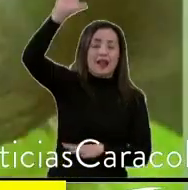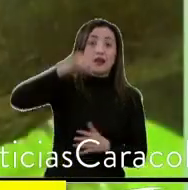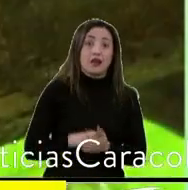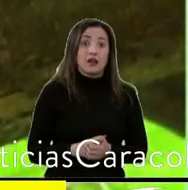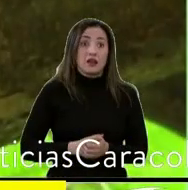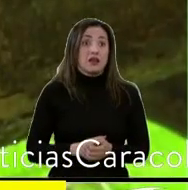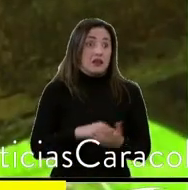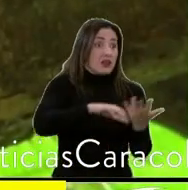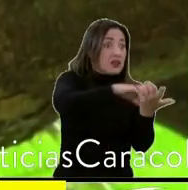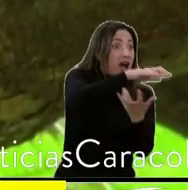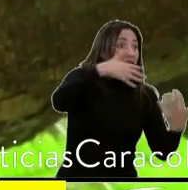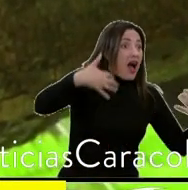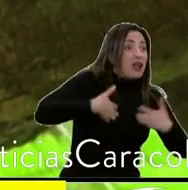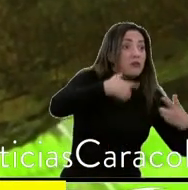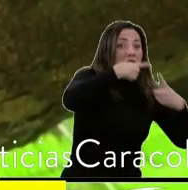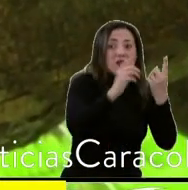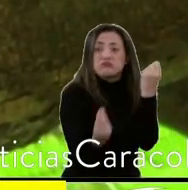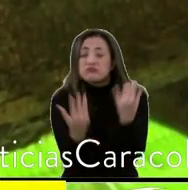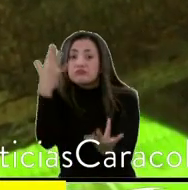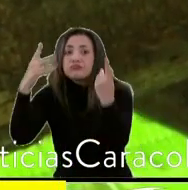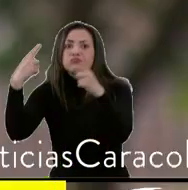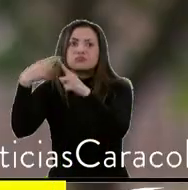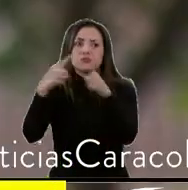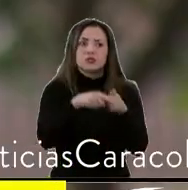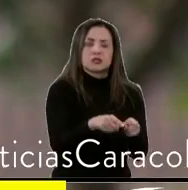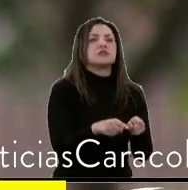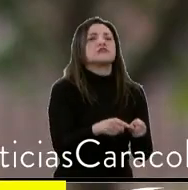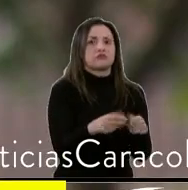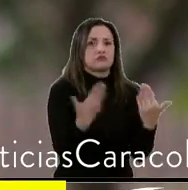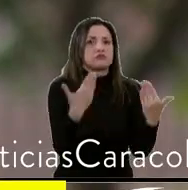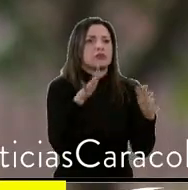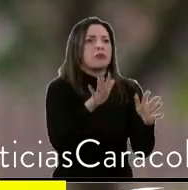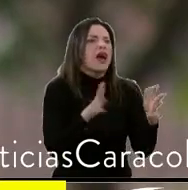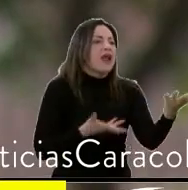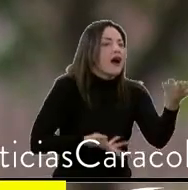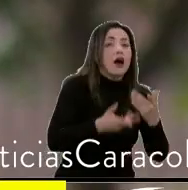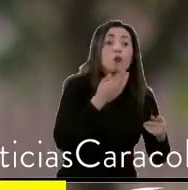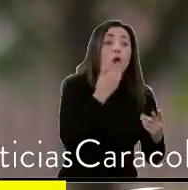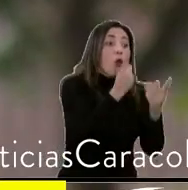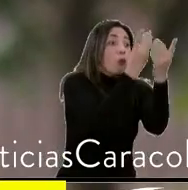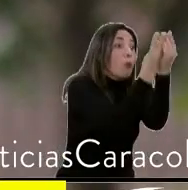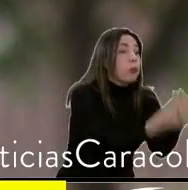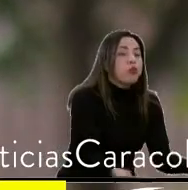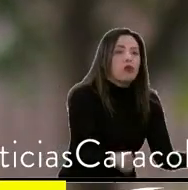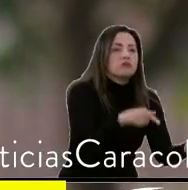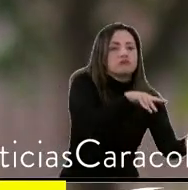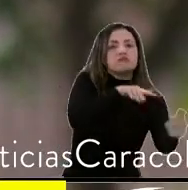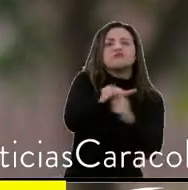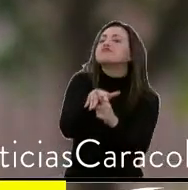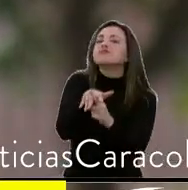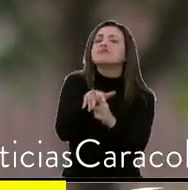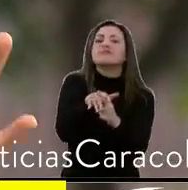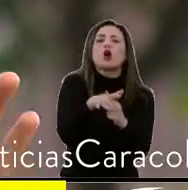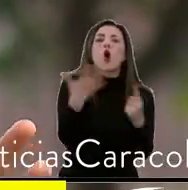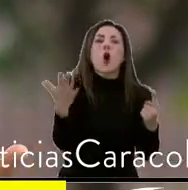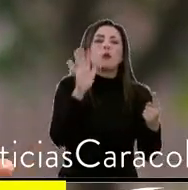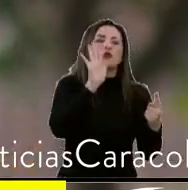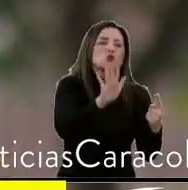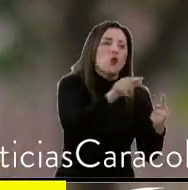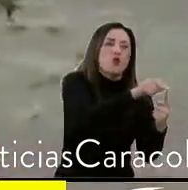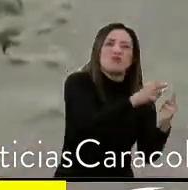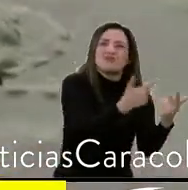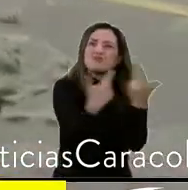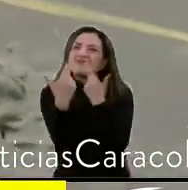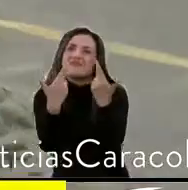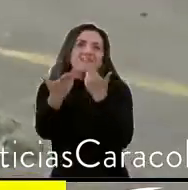ecosistemas son una red de muchas especies interactuando. Eliminar una especie automáticamente elimina la interacción que esa especie tiene con